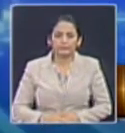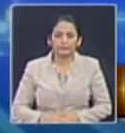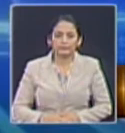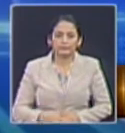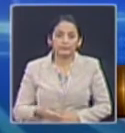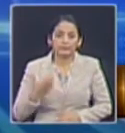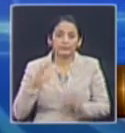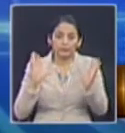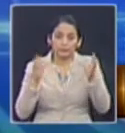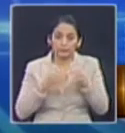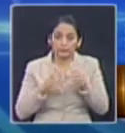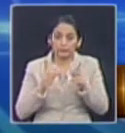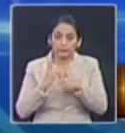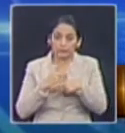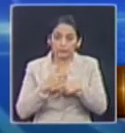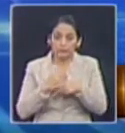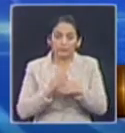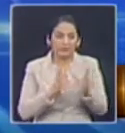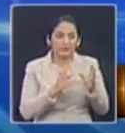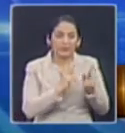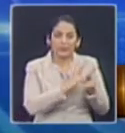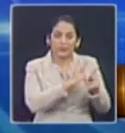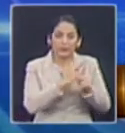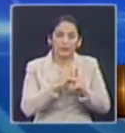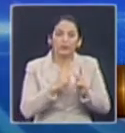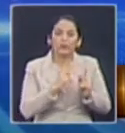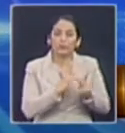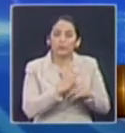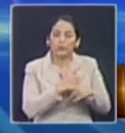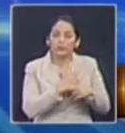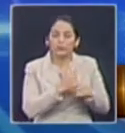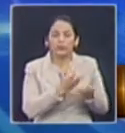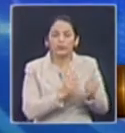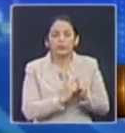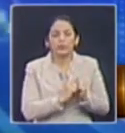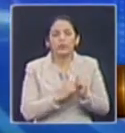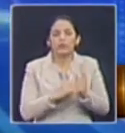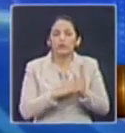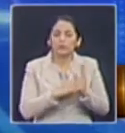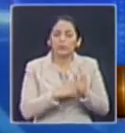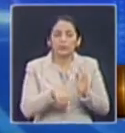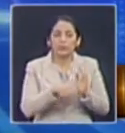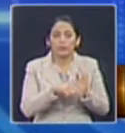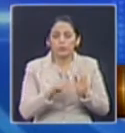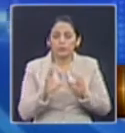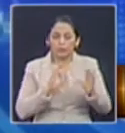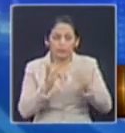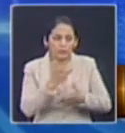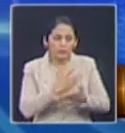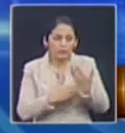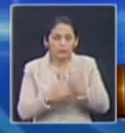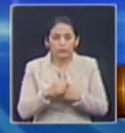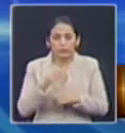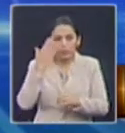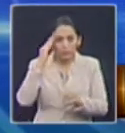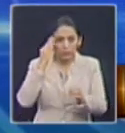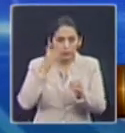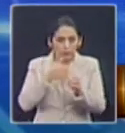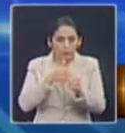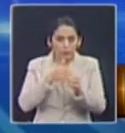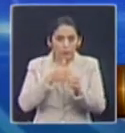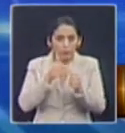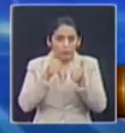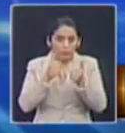sectores productivos con el Consejo Consultivo Productivo Tributario, ¿tiene una óptica diferente el Frente Económico? Pienso yo que sí.